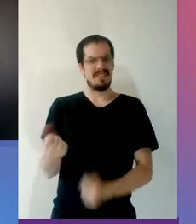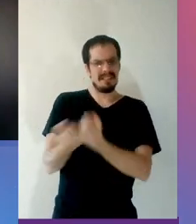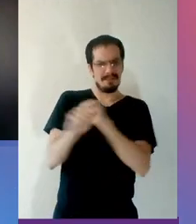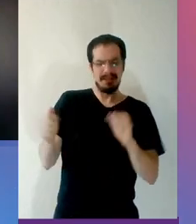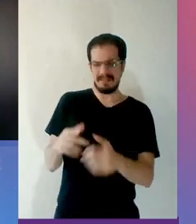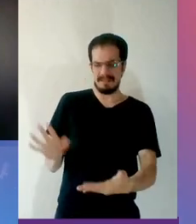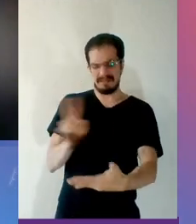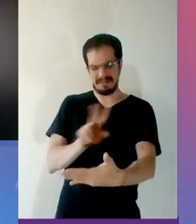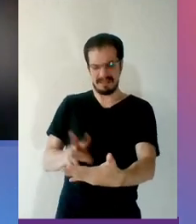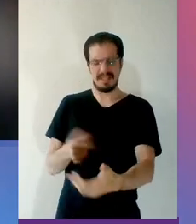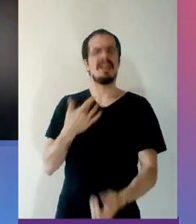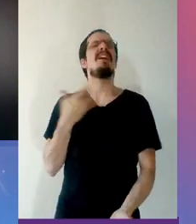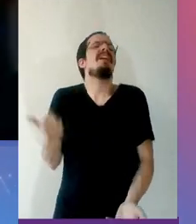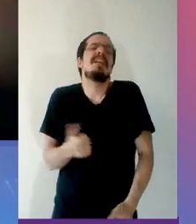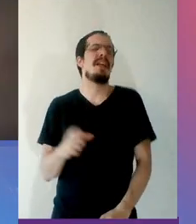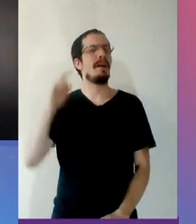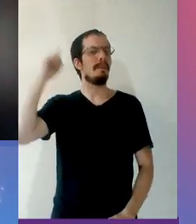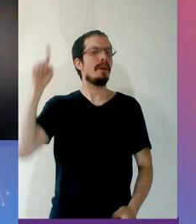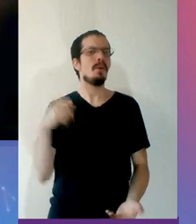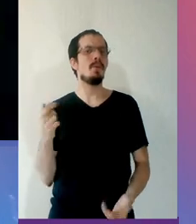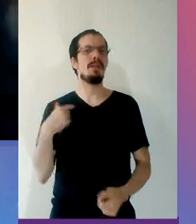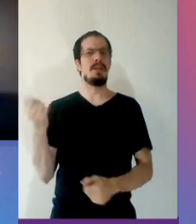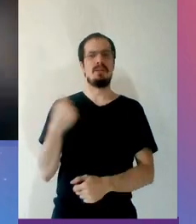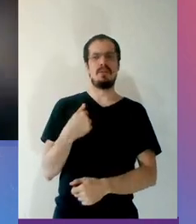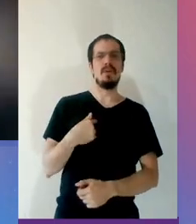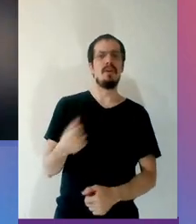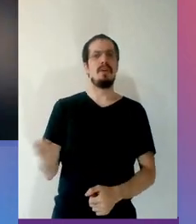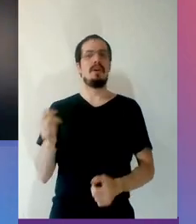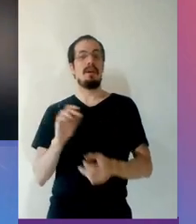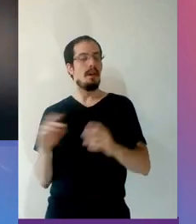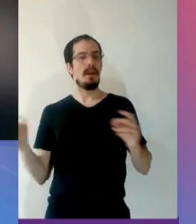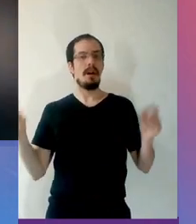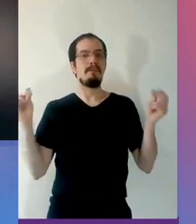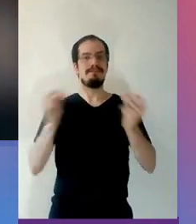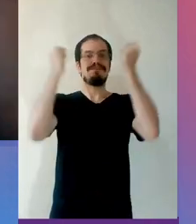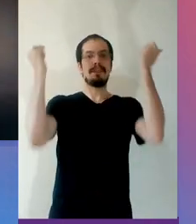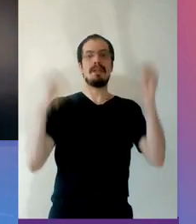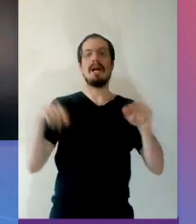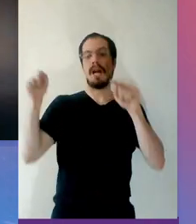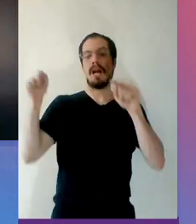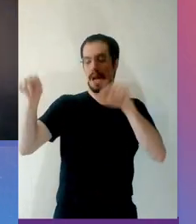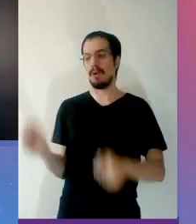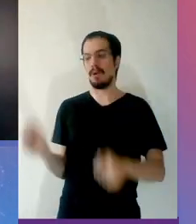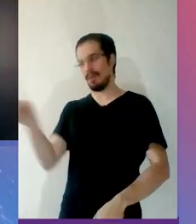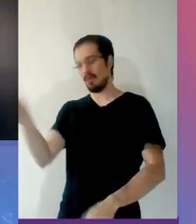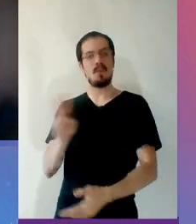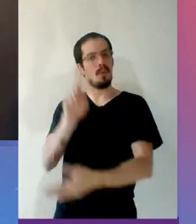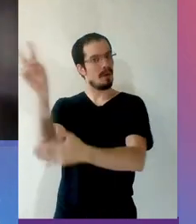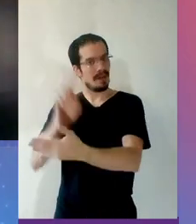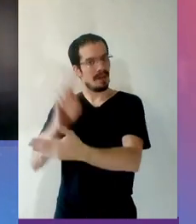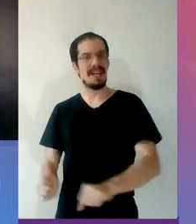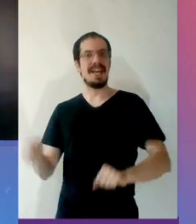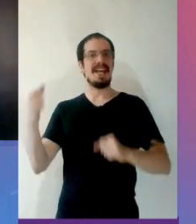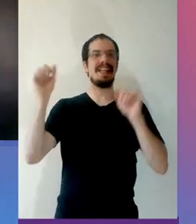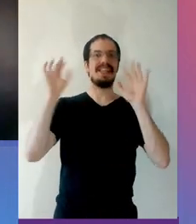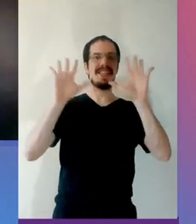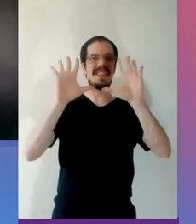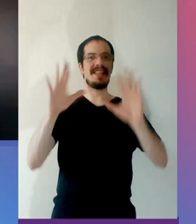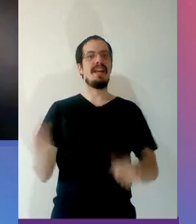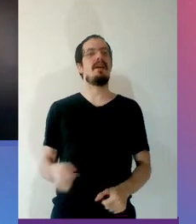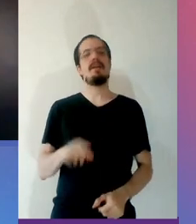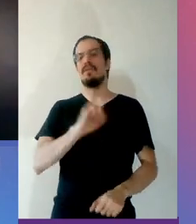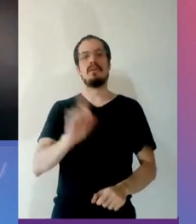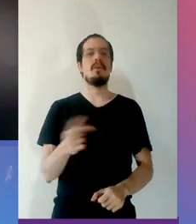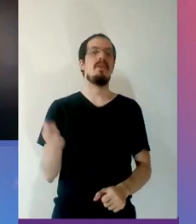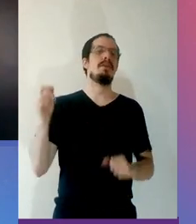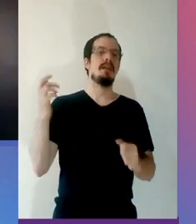no es algo que uno pueda, así como por arte magia, y apunte a leer ahora 10 páginas, 100 páginas y listo. Sino que en el fondo es algo que hay que trabajar